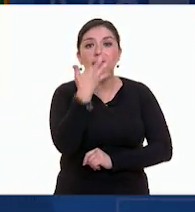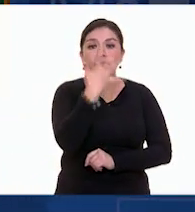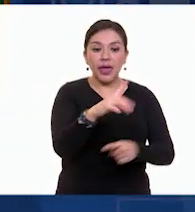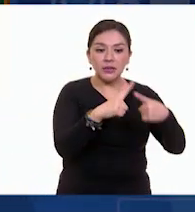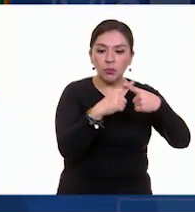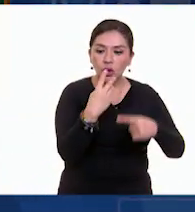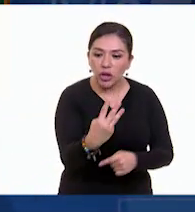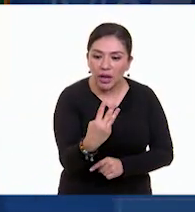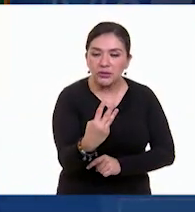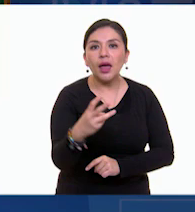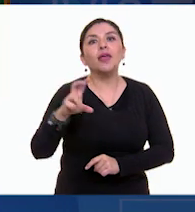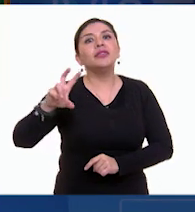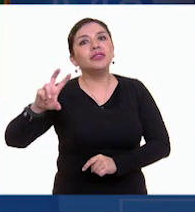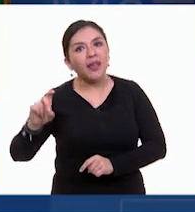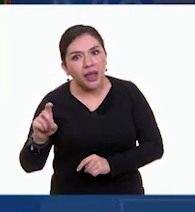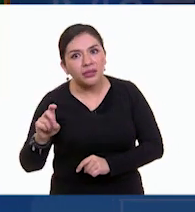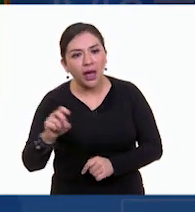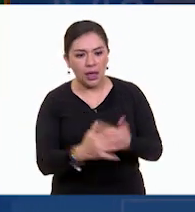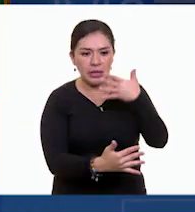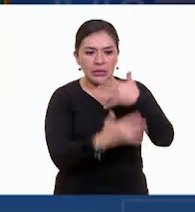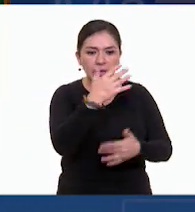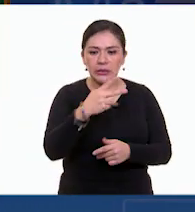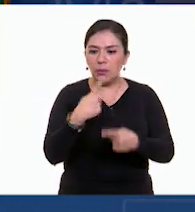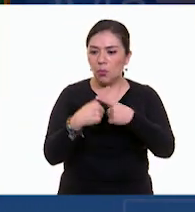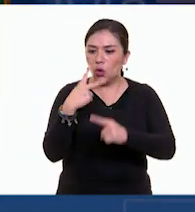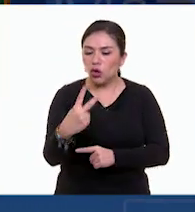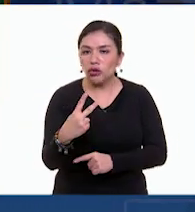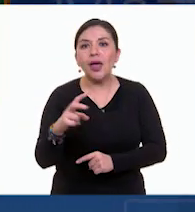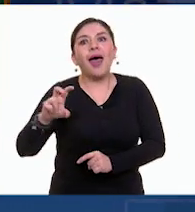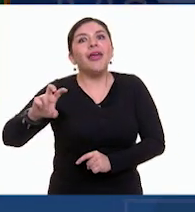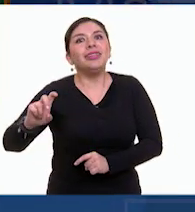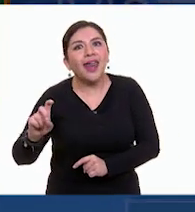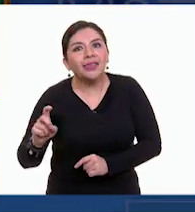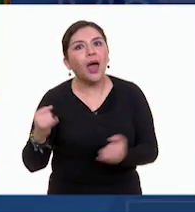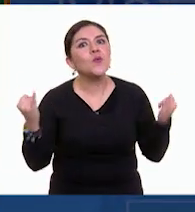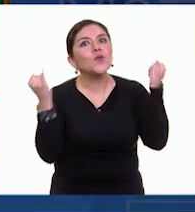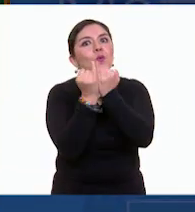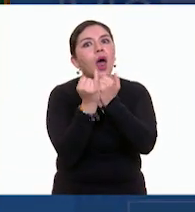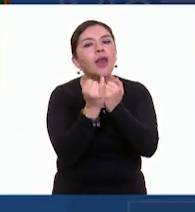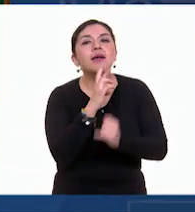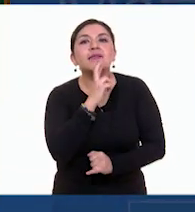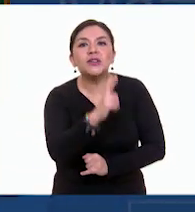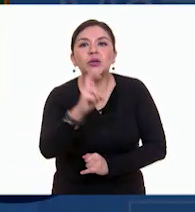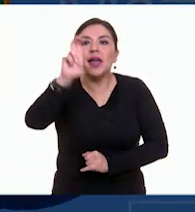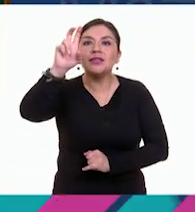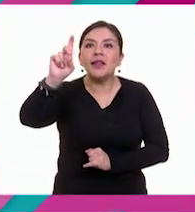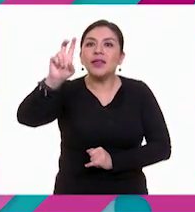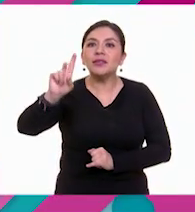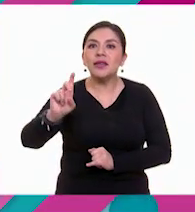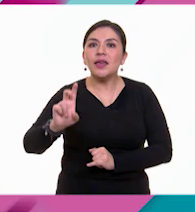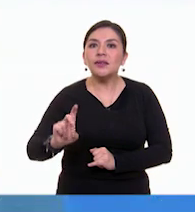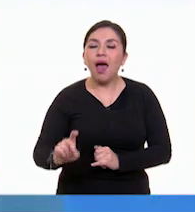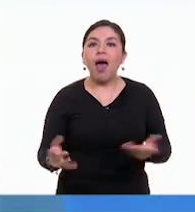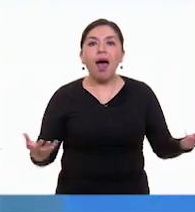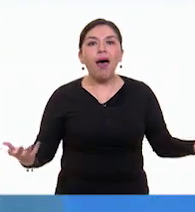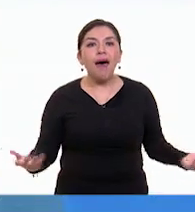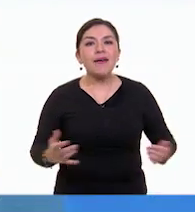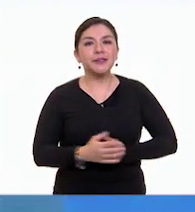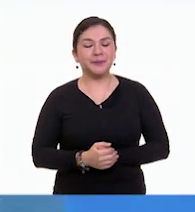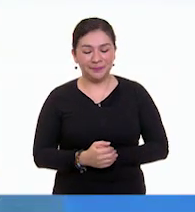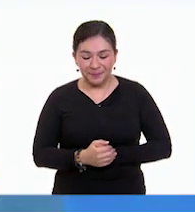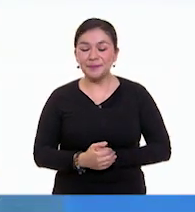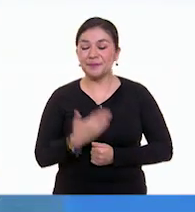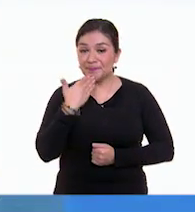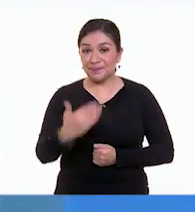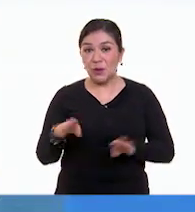por 3 o como 15 por 2. En todos los casos el resultado es 30. Ahora sí,